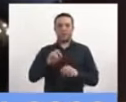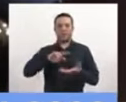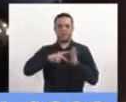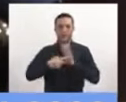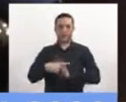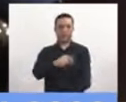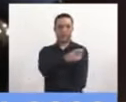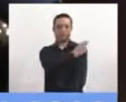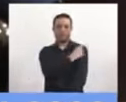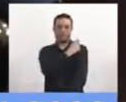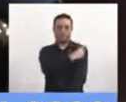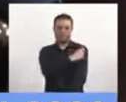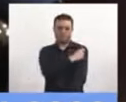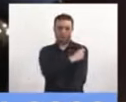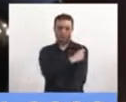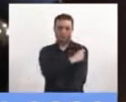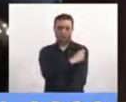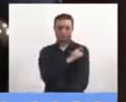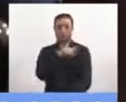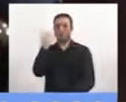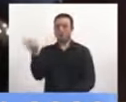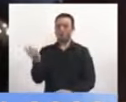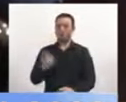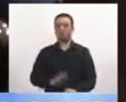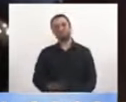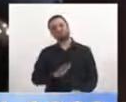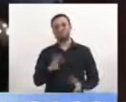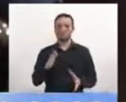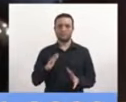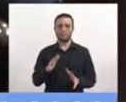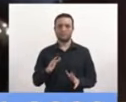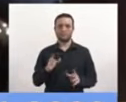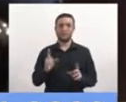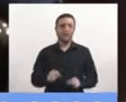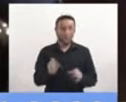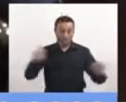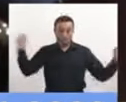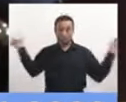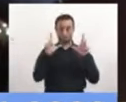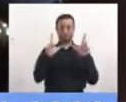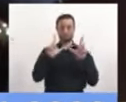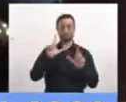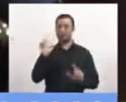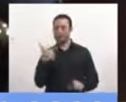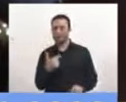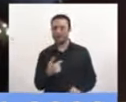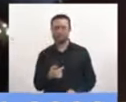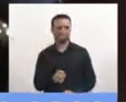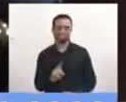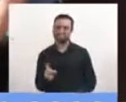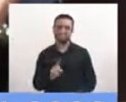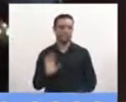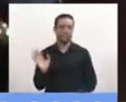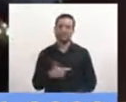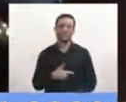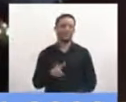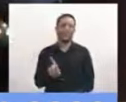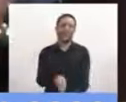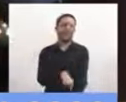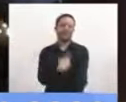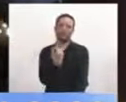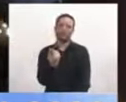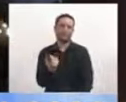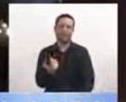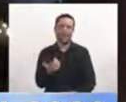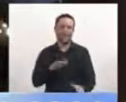tuvieron ni siquiera la sensibilidad de calibrar la angustia que hay. No tuvieron la viveza, el